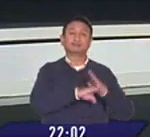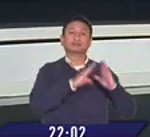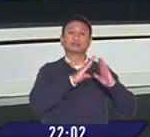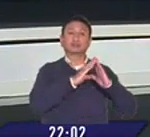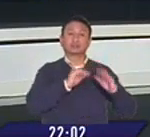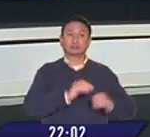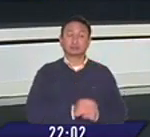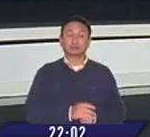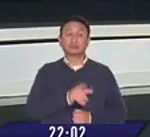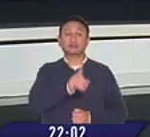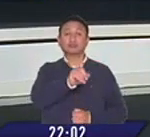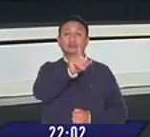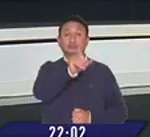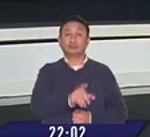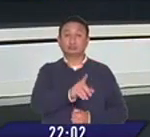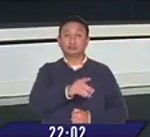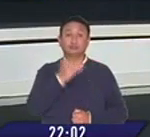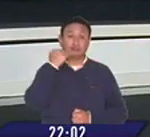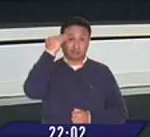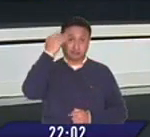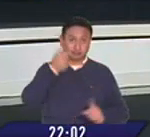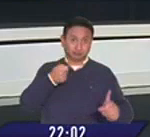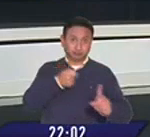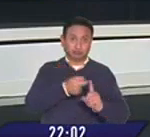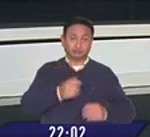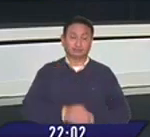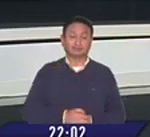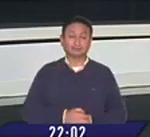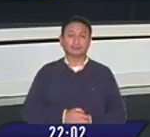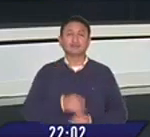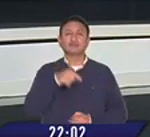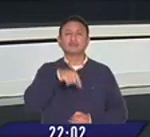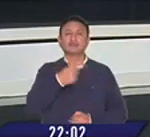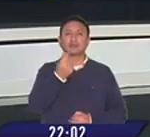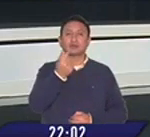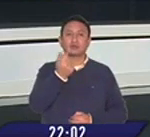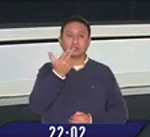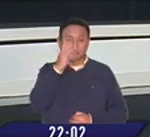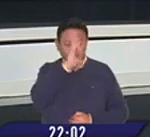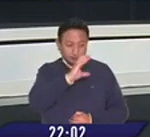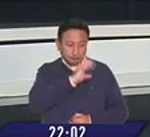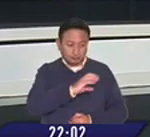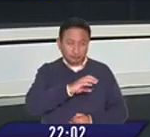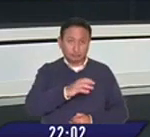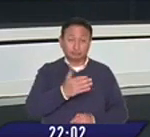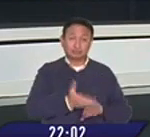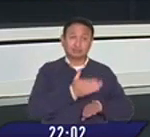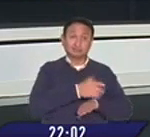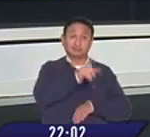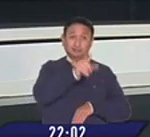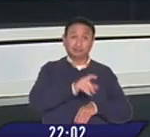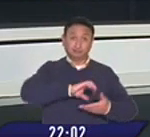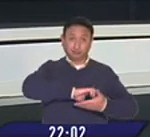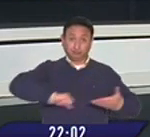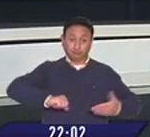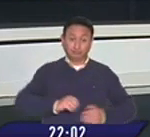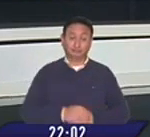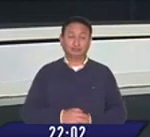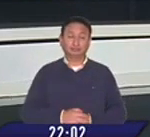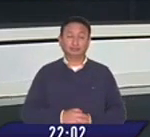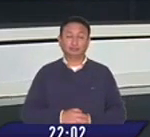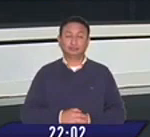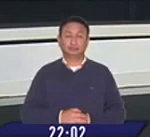y asesinaron a una adulta mayor. Los pillos buscaban dinero que retiró la dueña de la vivienda de una